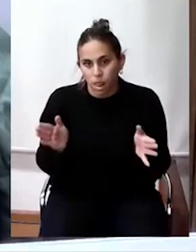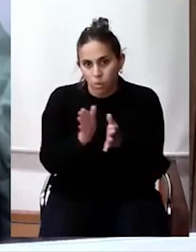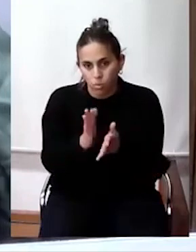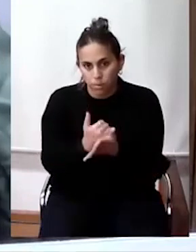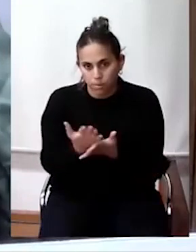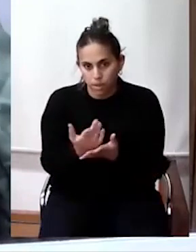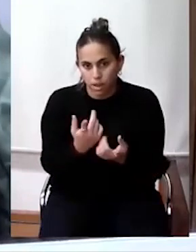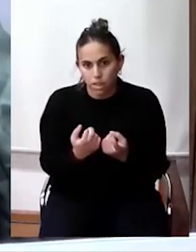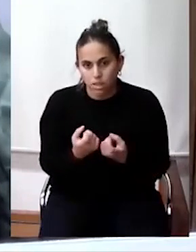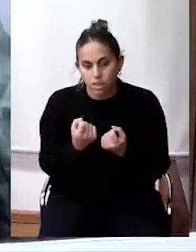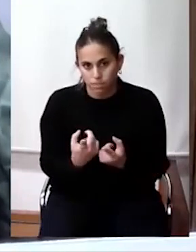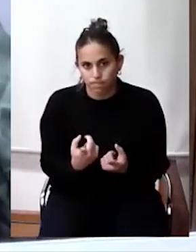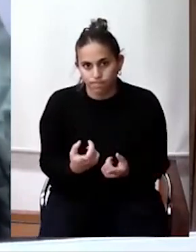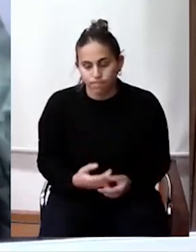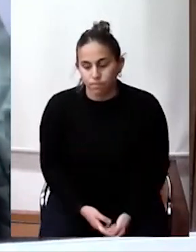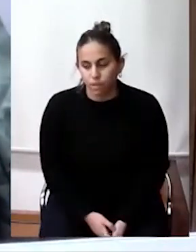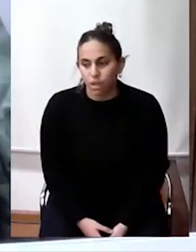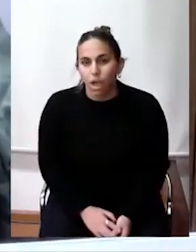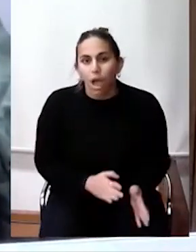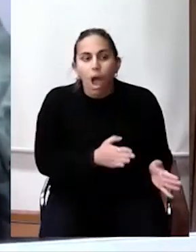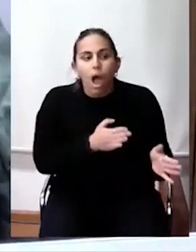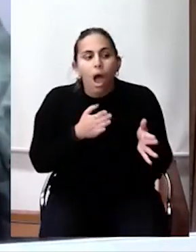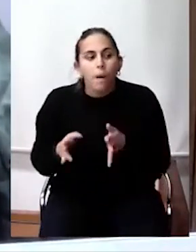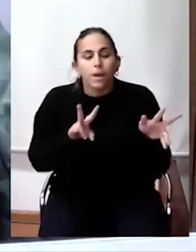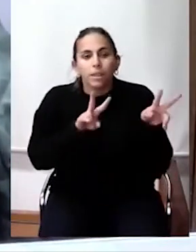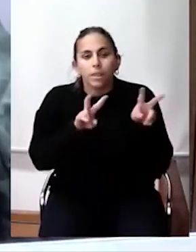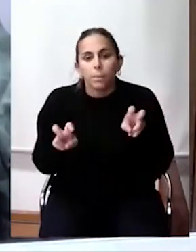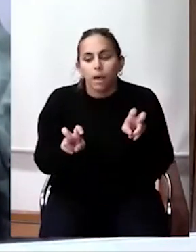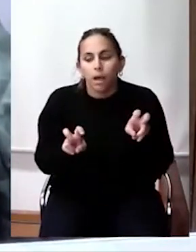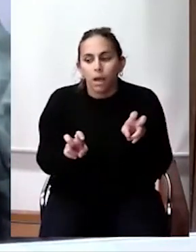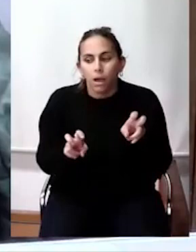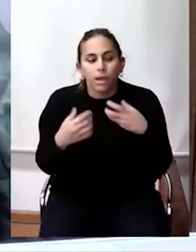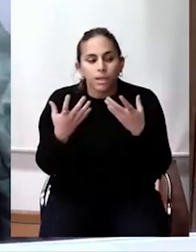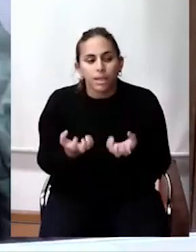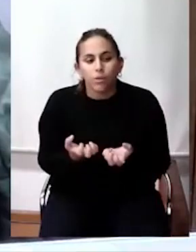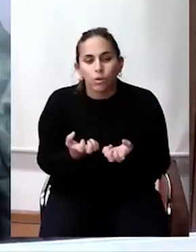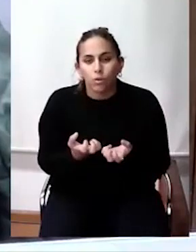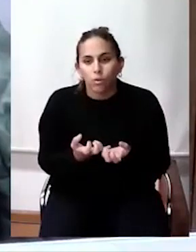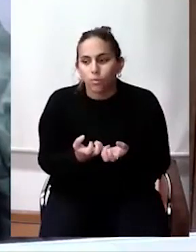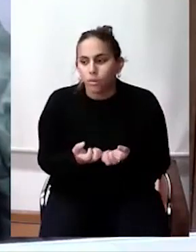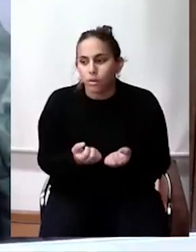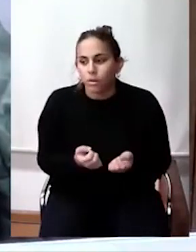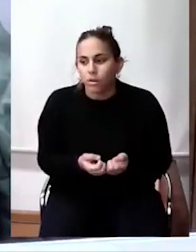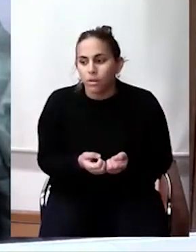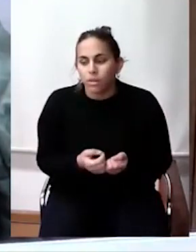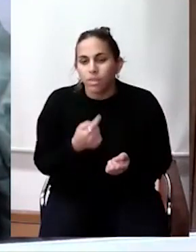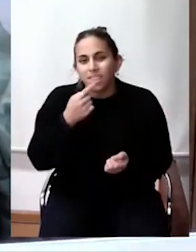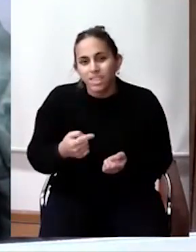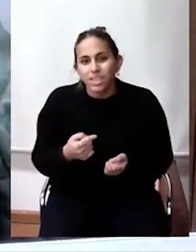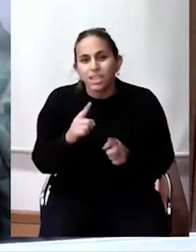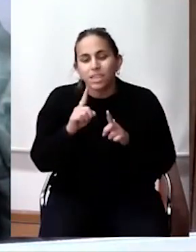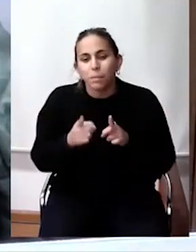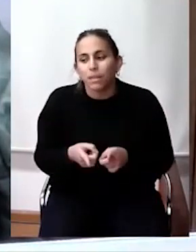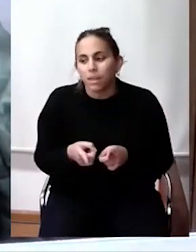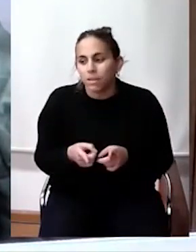de de la junta en otro orden de cosas quiero también eh referirme